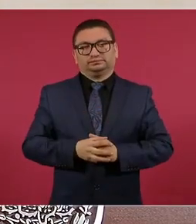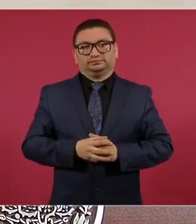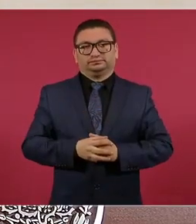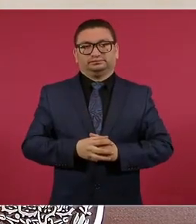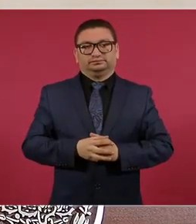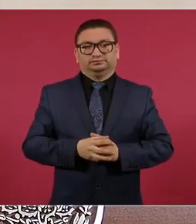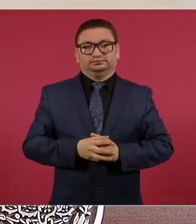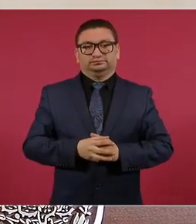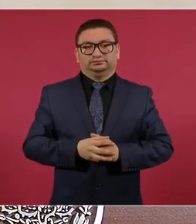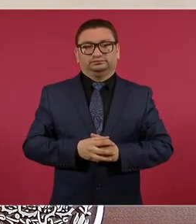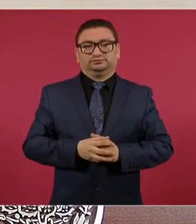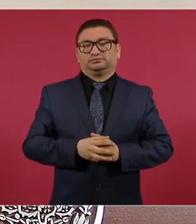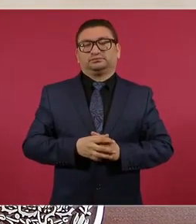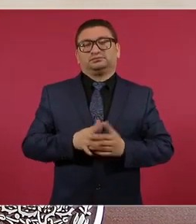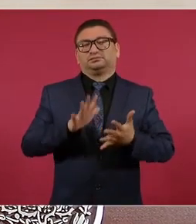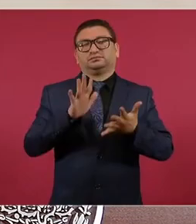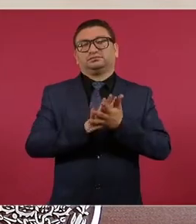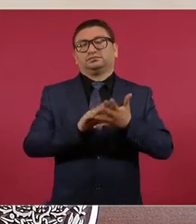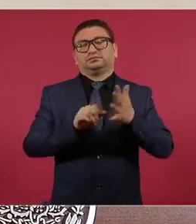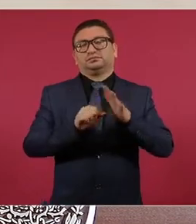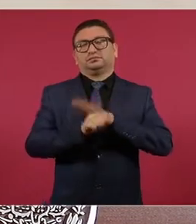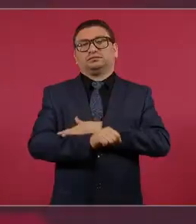Rendirse la